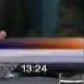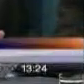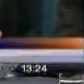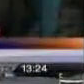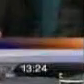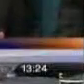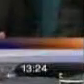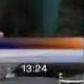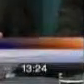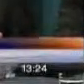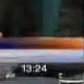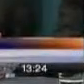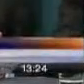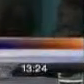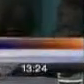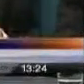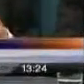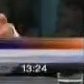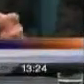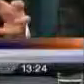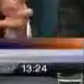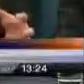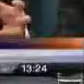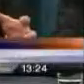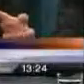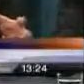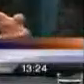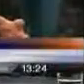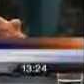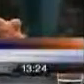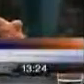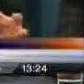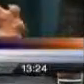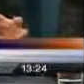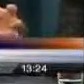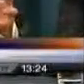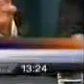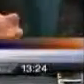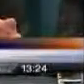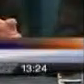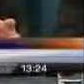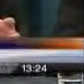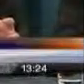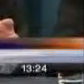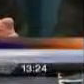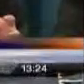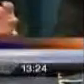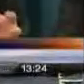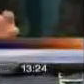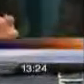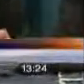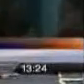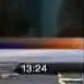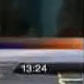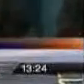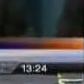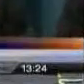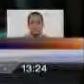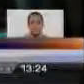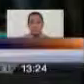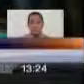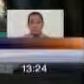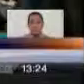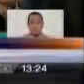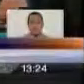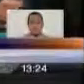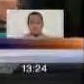No suele acontecer que en un país en giro, es decir, se esté llevando un juicio en sede